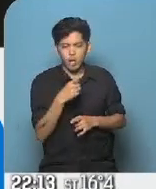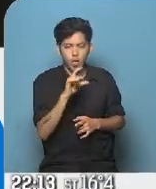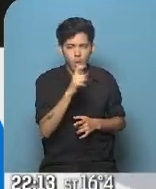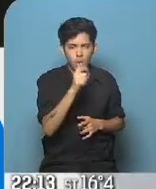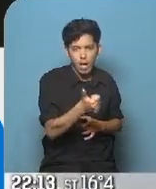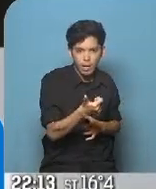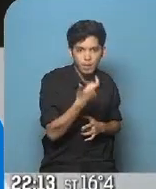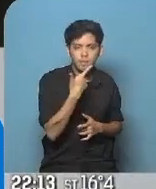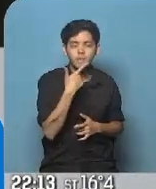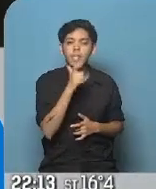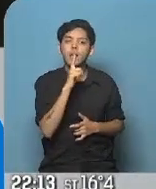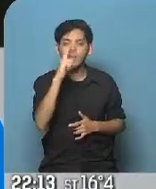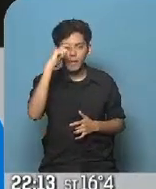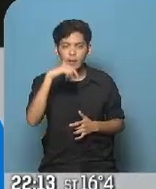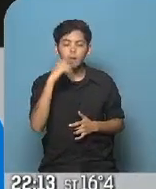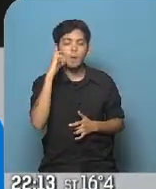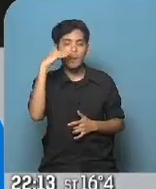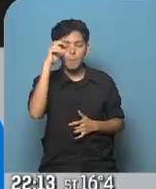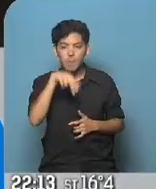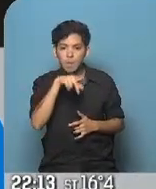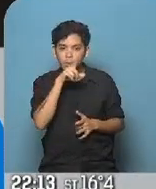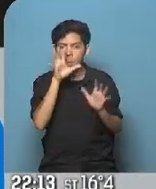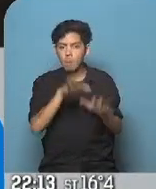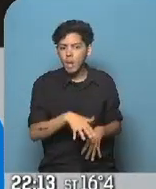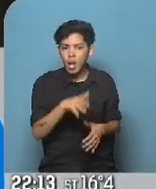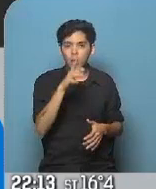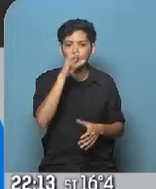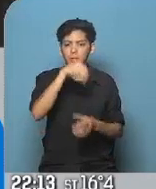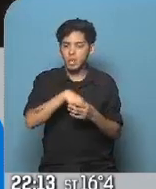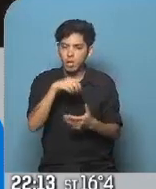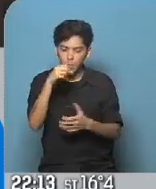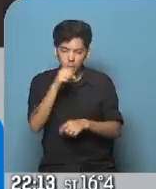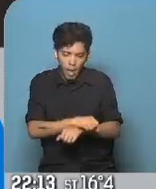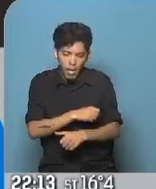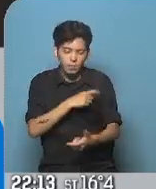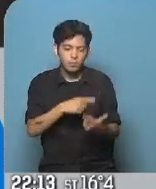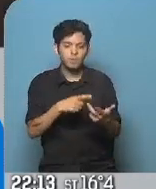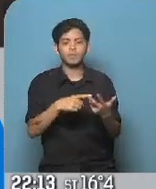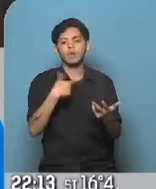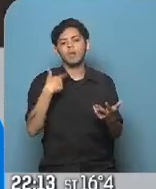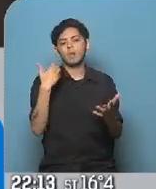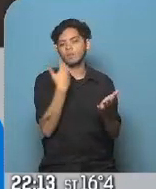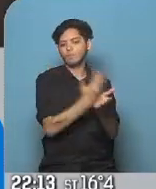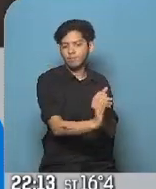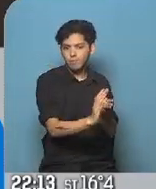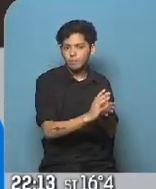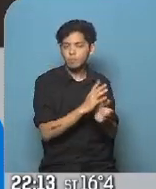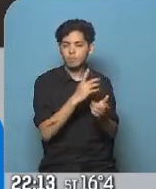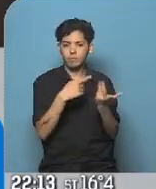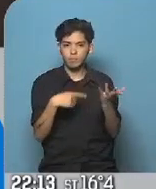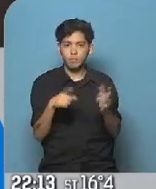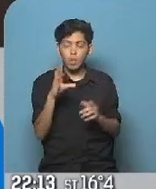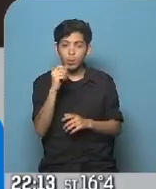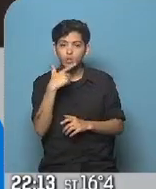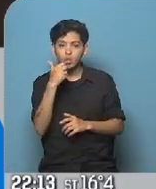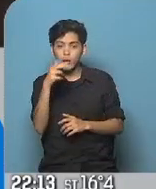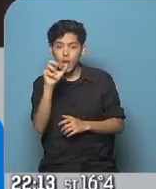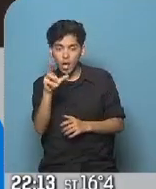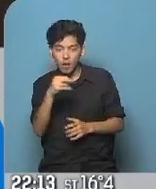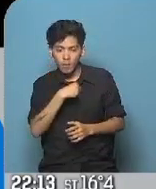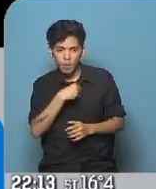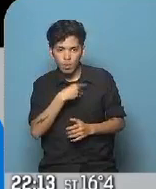hecho todo lo posible por frenarlo, metiéndolo preso, proscribiéndolo, etcétera. El fanatismo que exhibe Bolsonaro en su campaña,